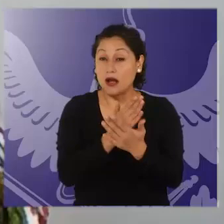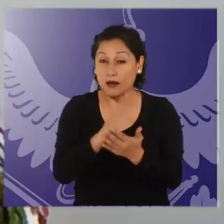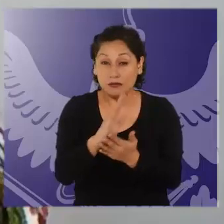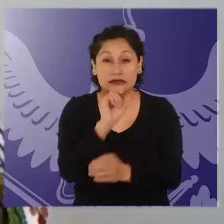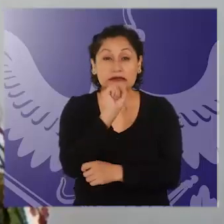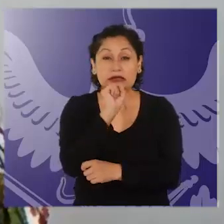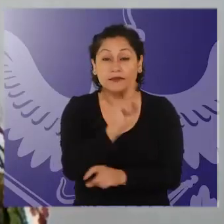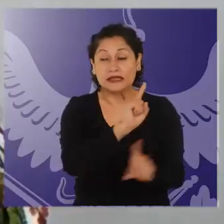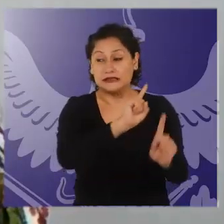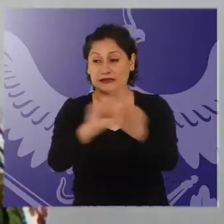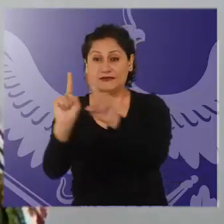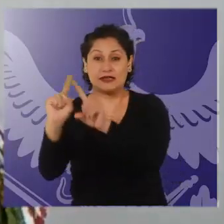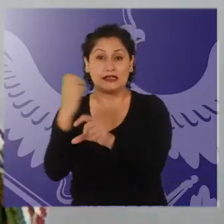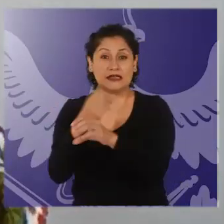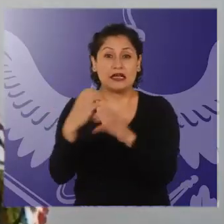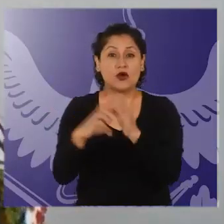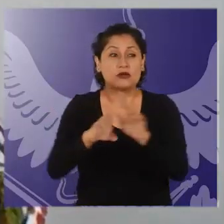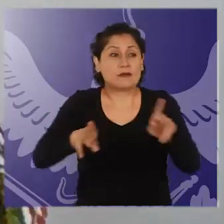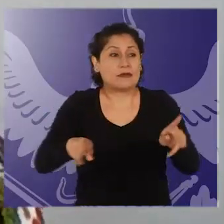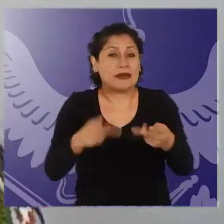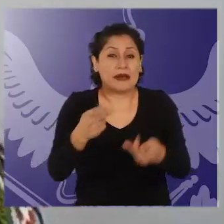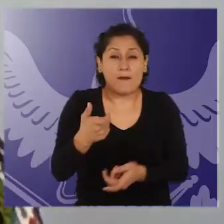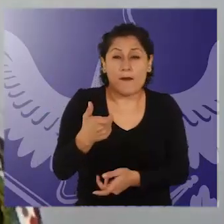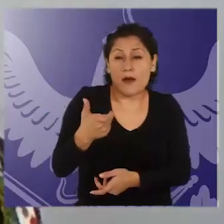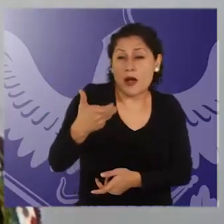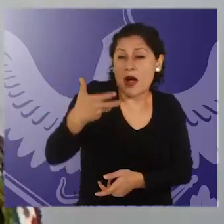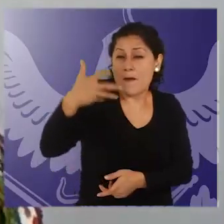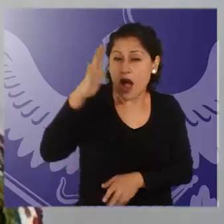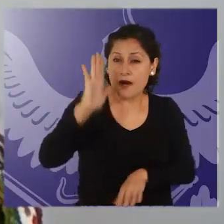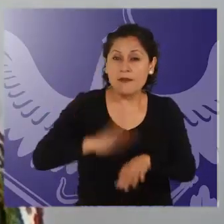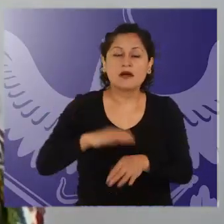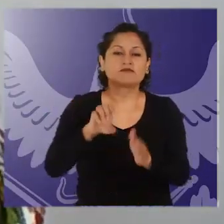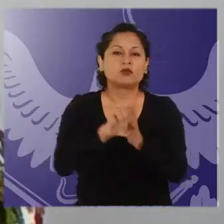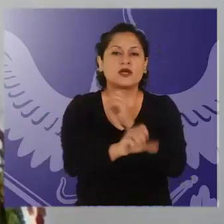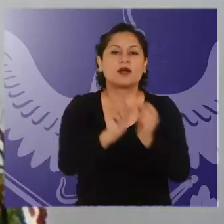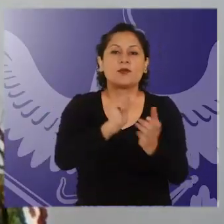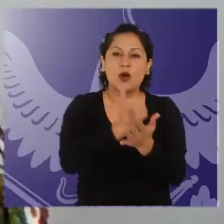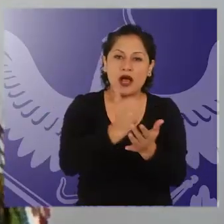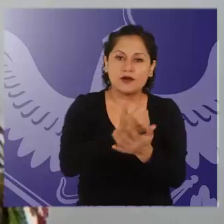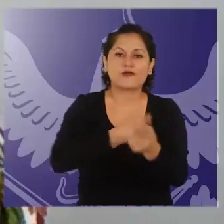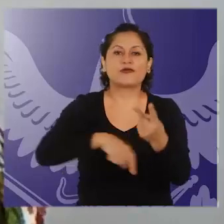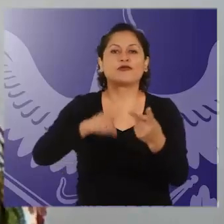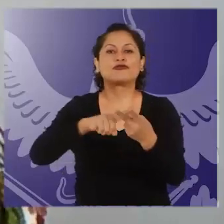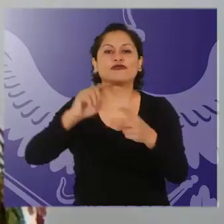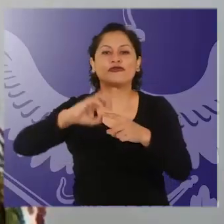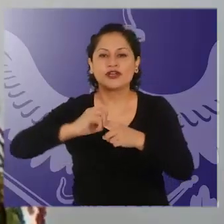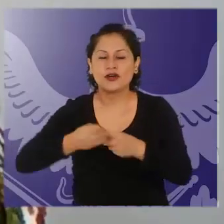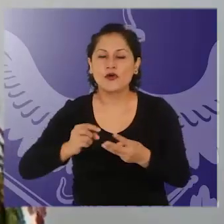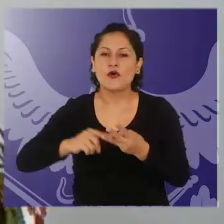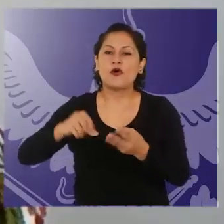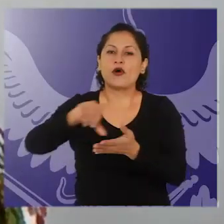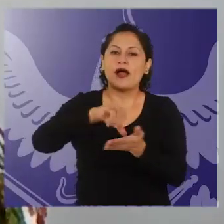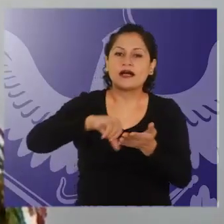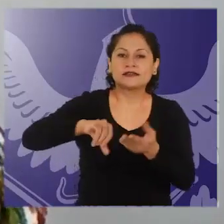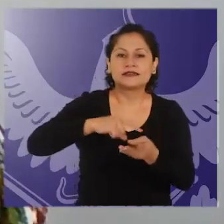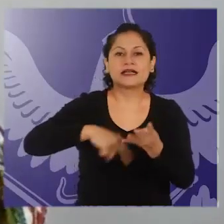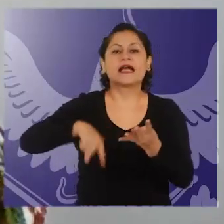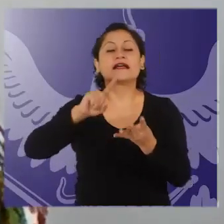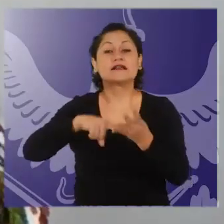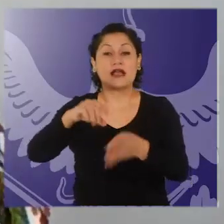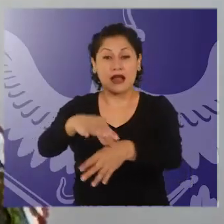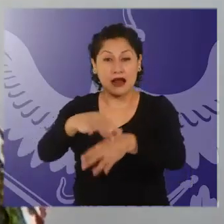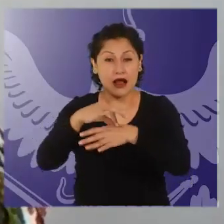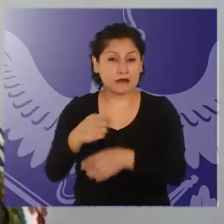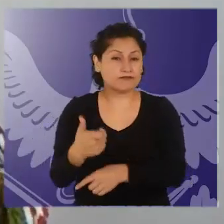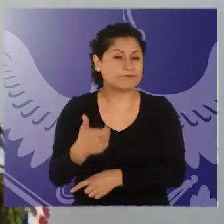aumento sustancial en muchos de los productos que en un principio empezaron a escasear, como por ejemplo el arroz, el frijol, el aceite,